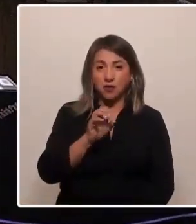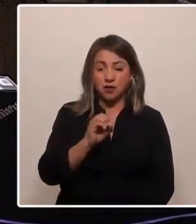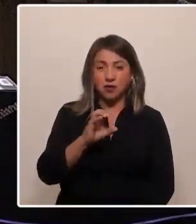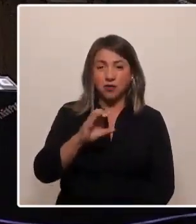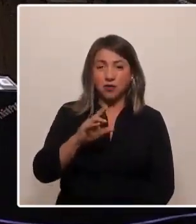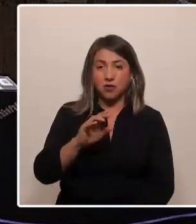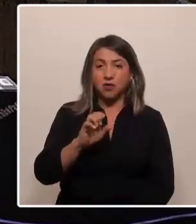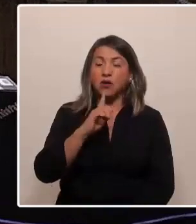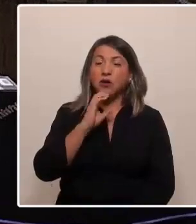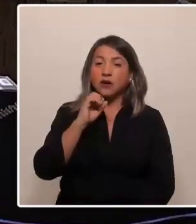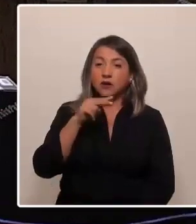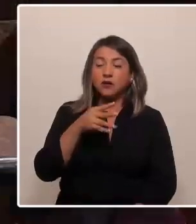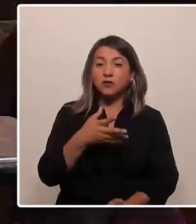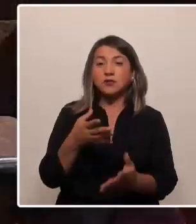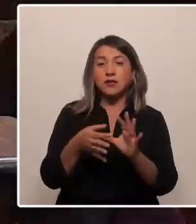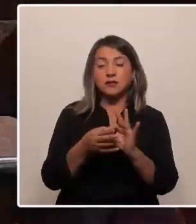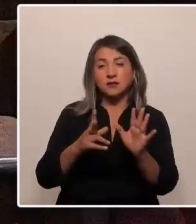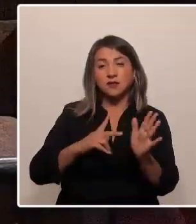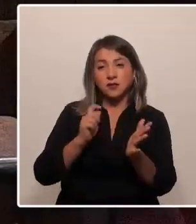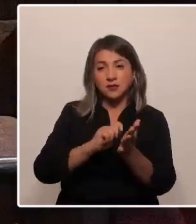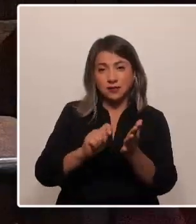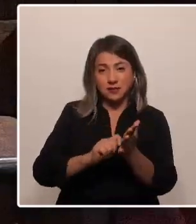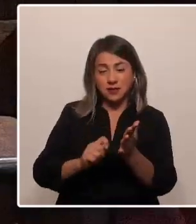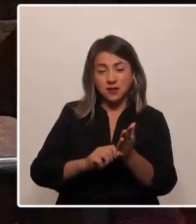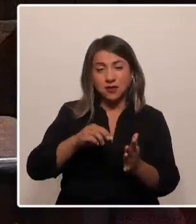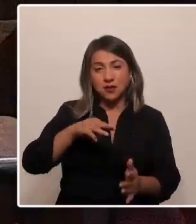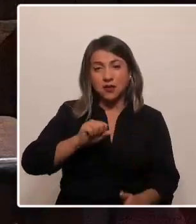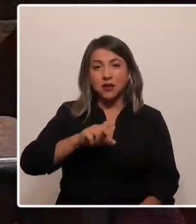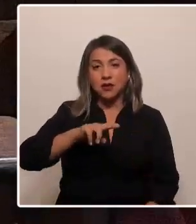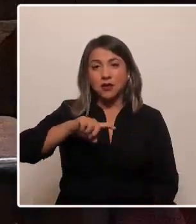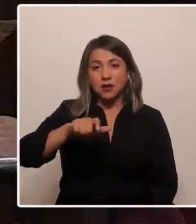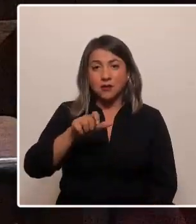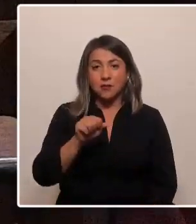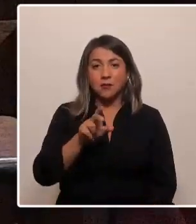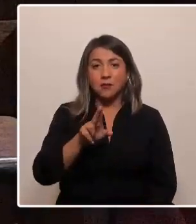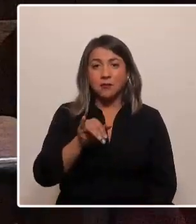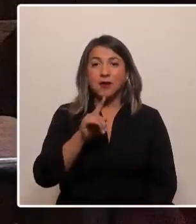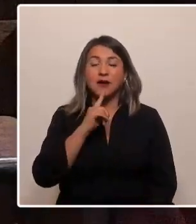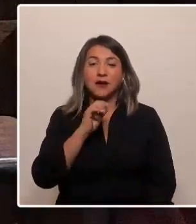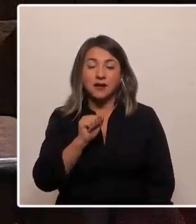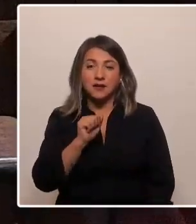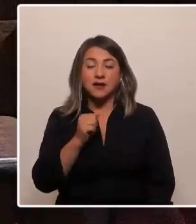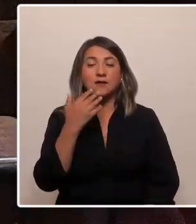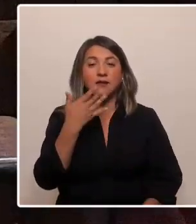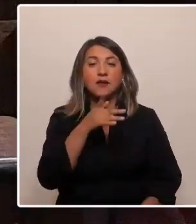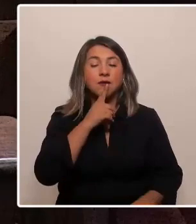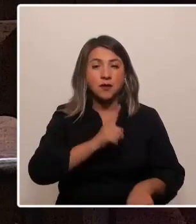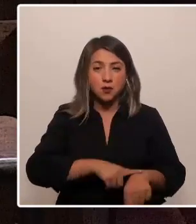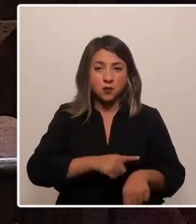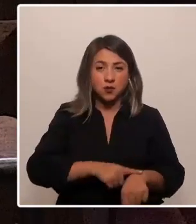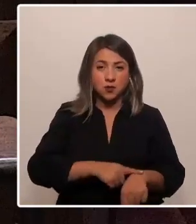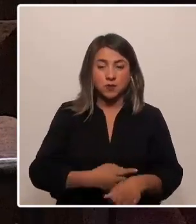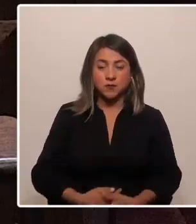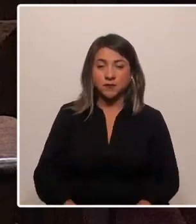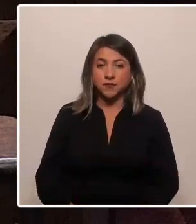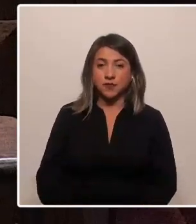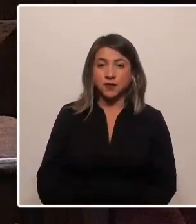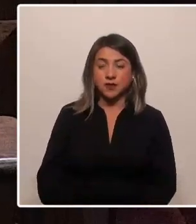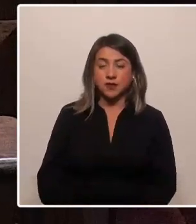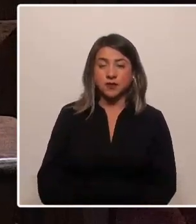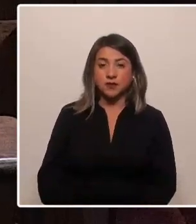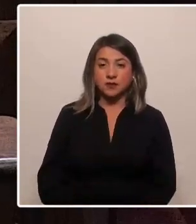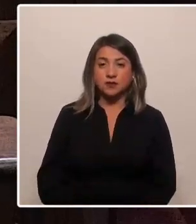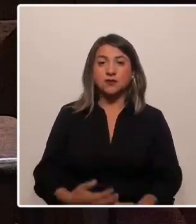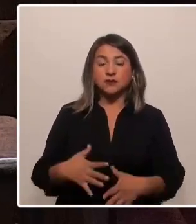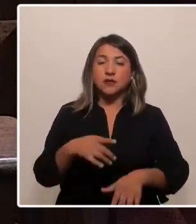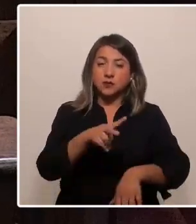Muchas gracias, señor secretario. La convencional Margarita Letelier me cederá sus minutos. Muy bien, convencional Margarita Letelier, corrobore la sesión de tiempo,